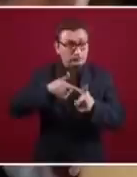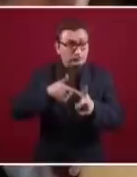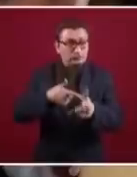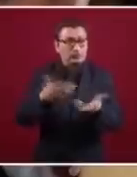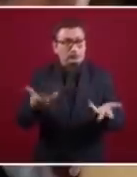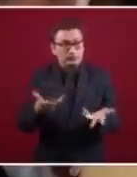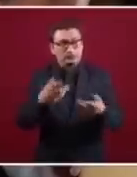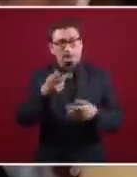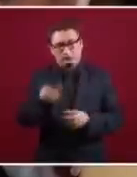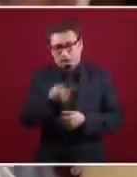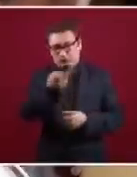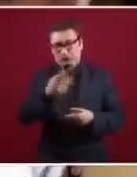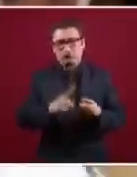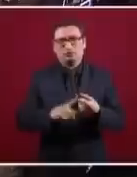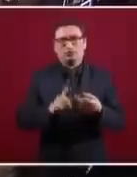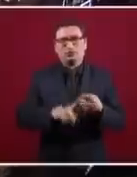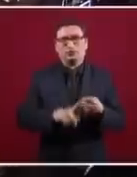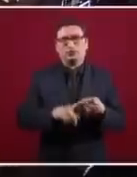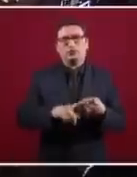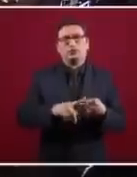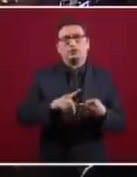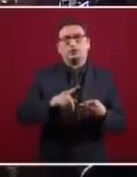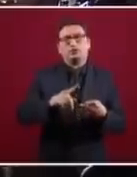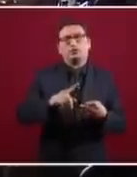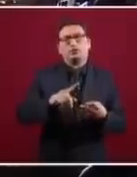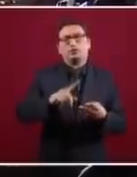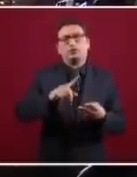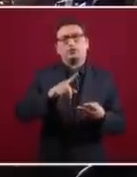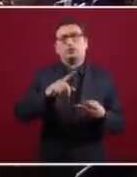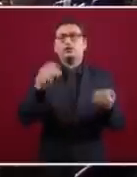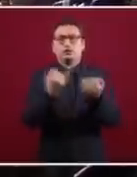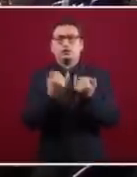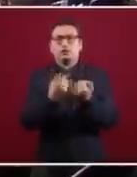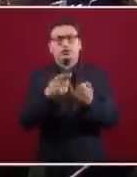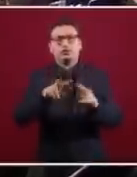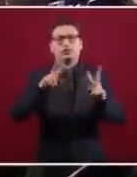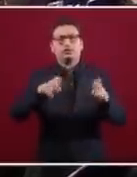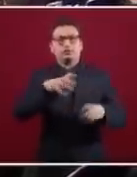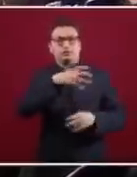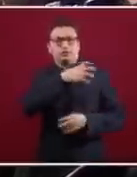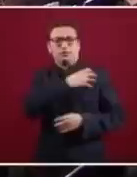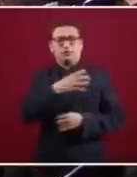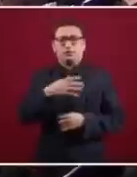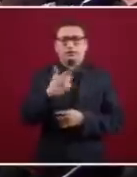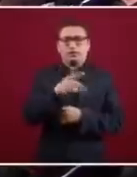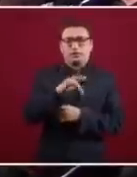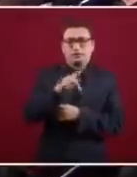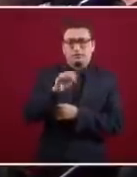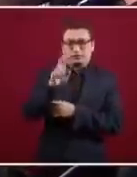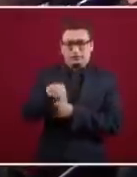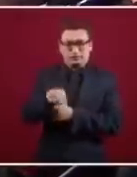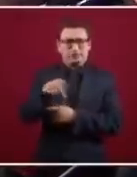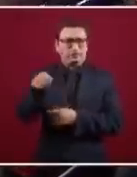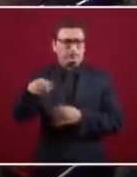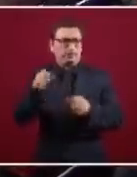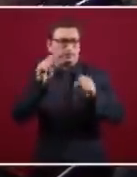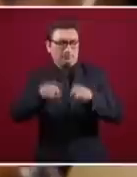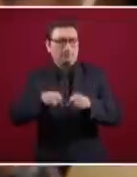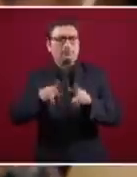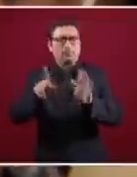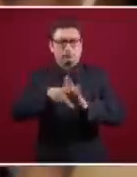captura y en seguida le comento pregunto en el tema del general gaytán que ha citado usted y que el periódico